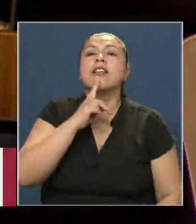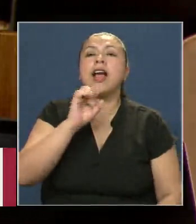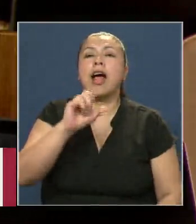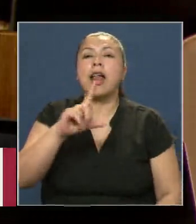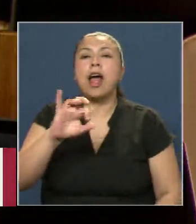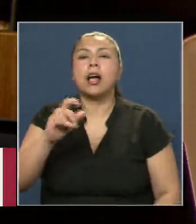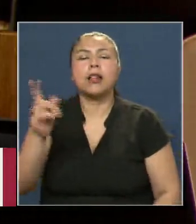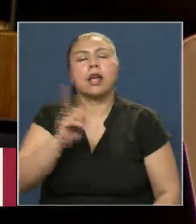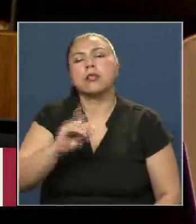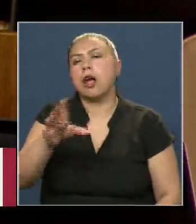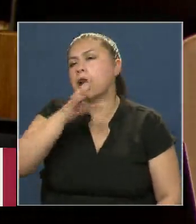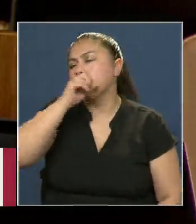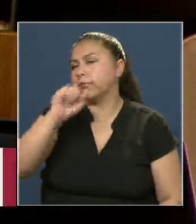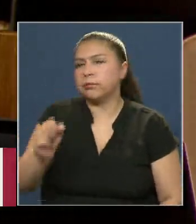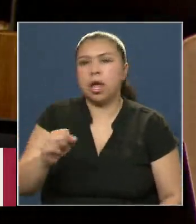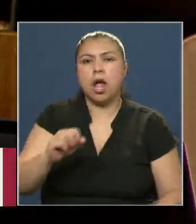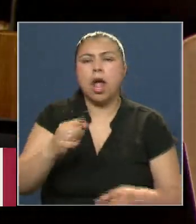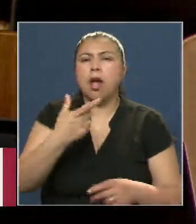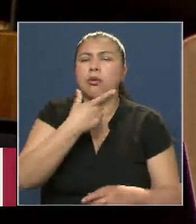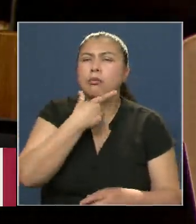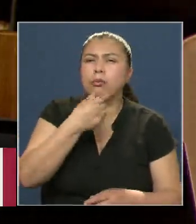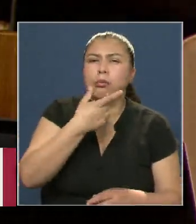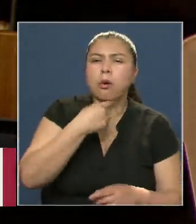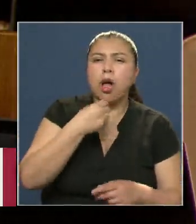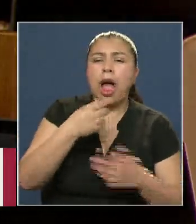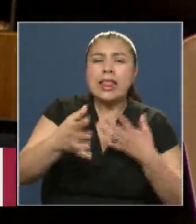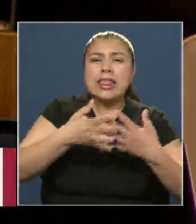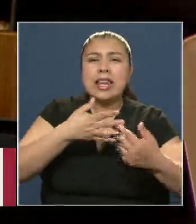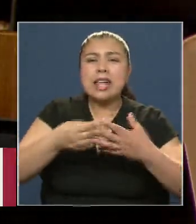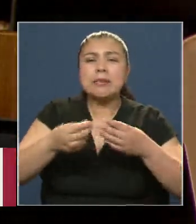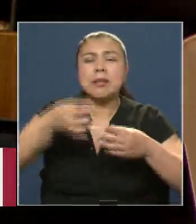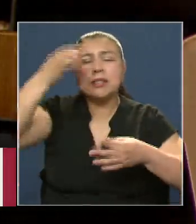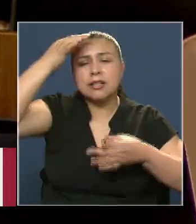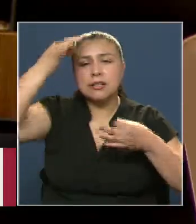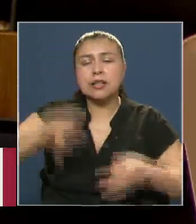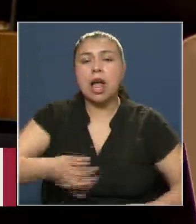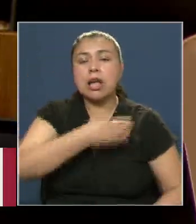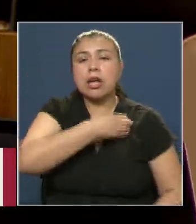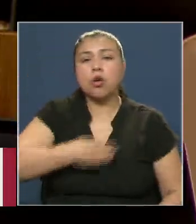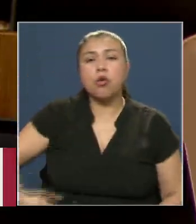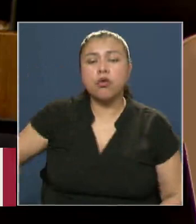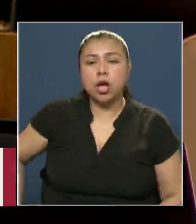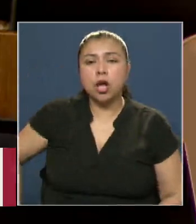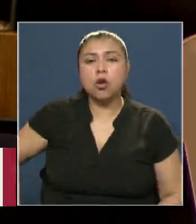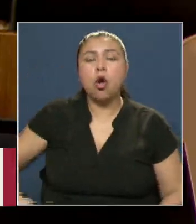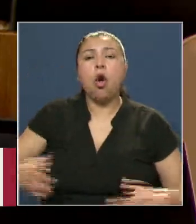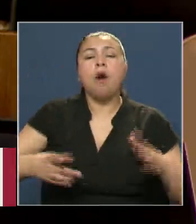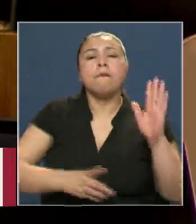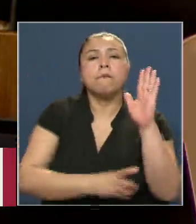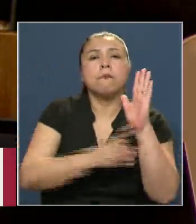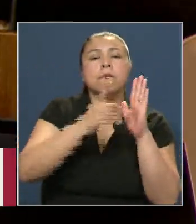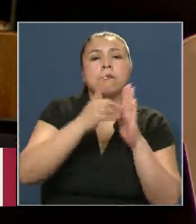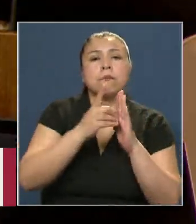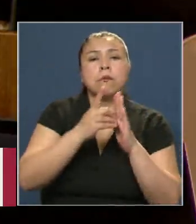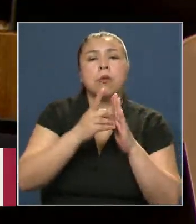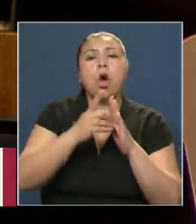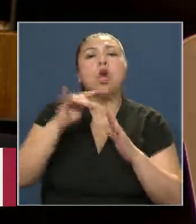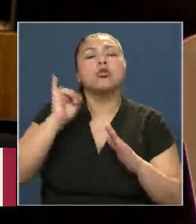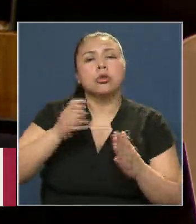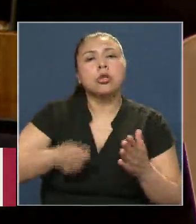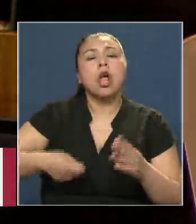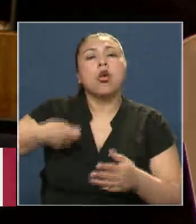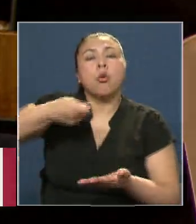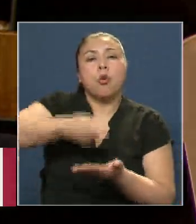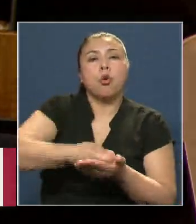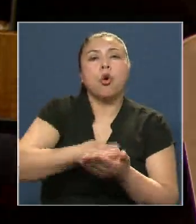requiere algo tan simple y tan básico como transparentar las decisiones que el gobierno va a desarrollar. Lo va a financiar con recursos